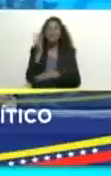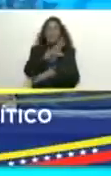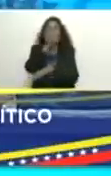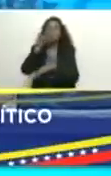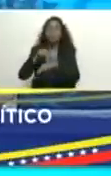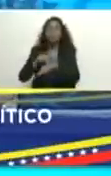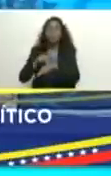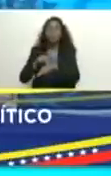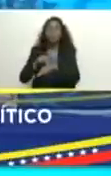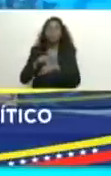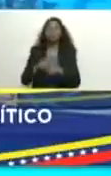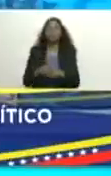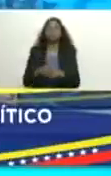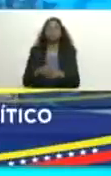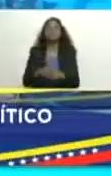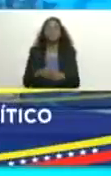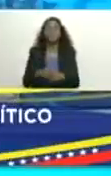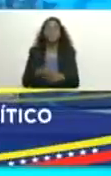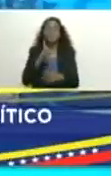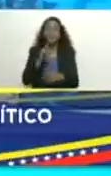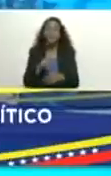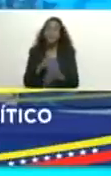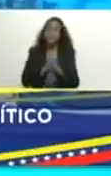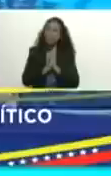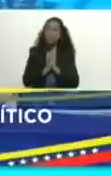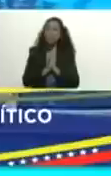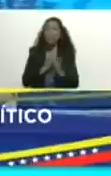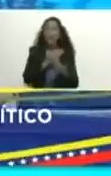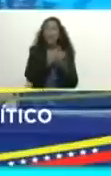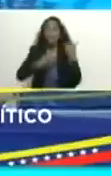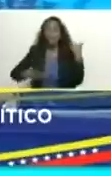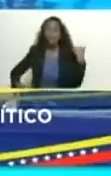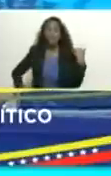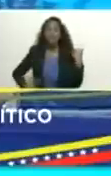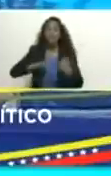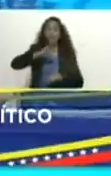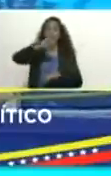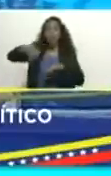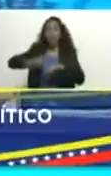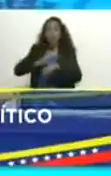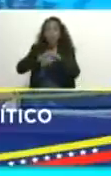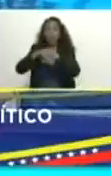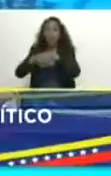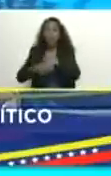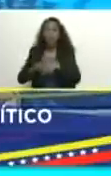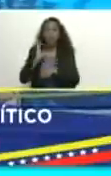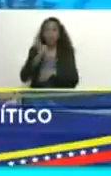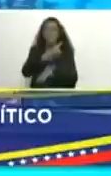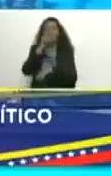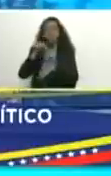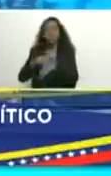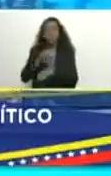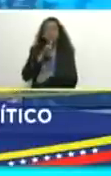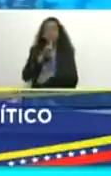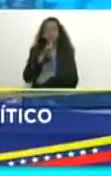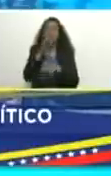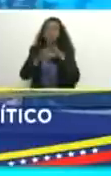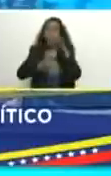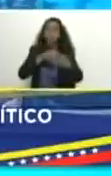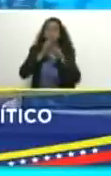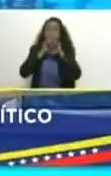Nacional y quisiera que el presidente de la Asamblea Nacional le informe ya a la